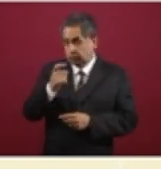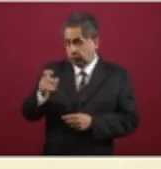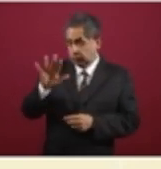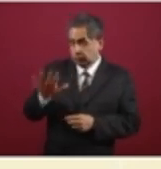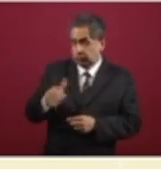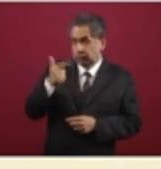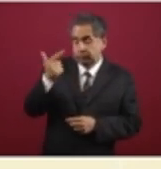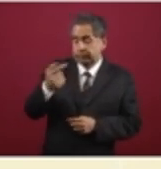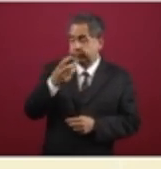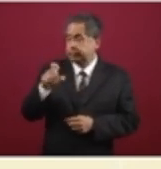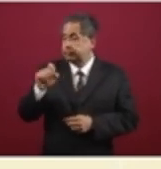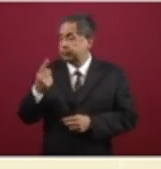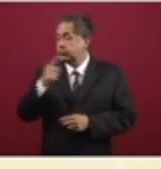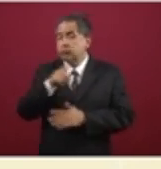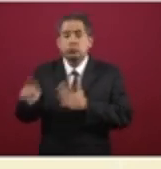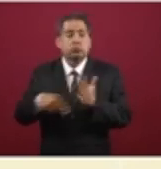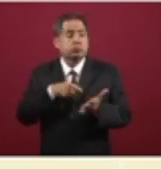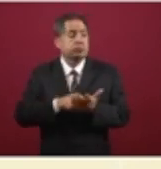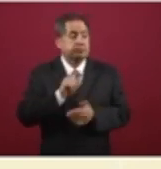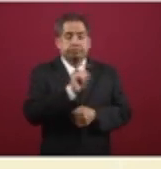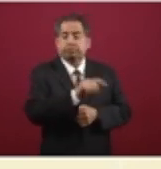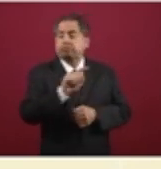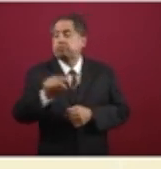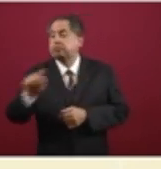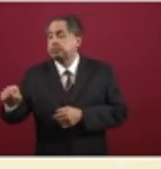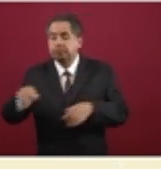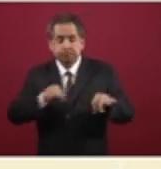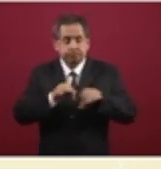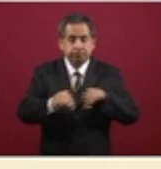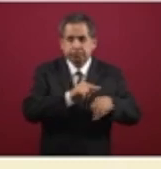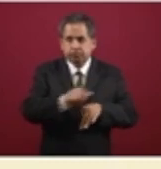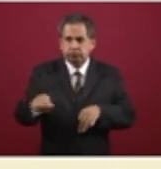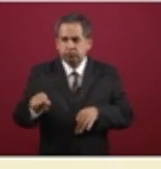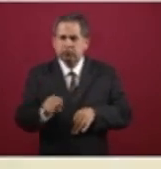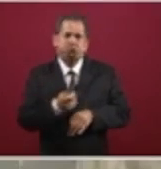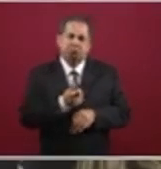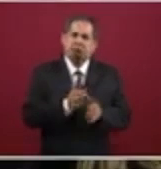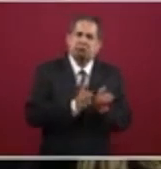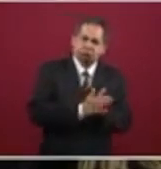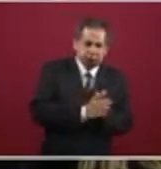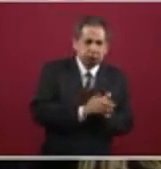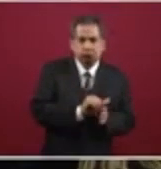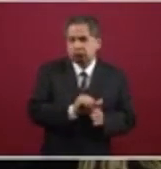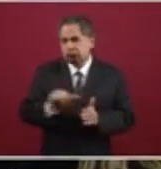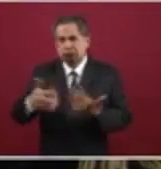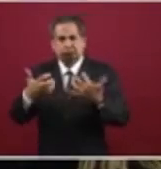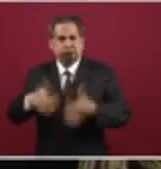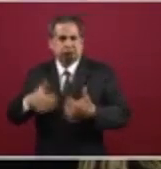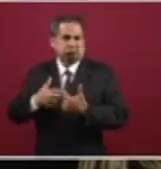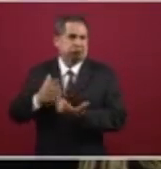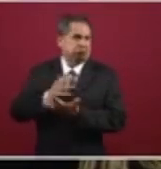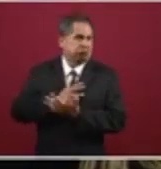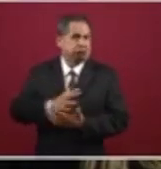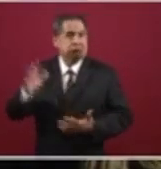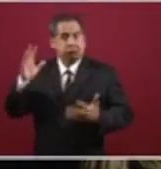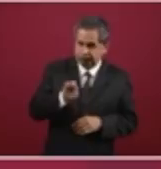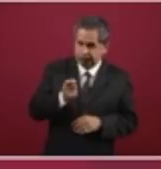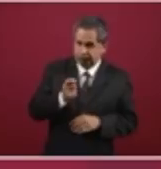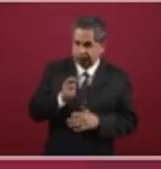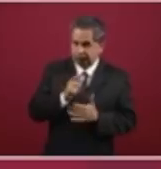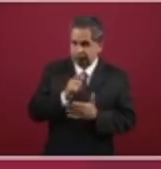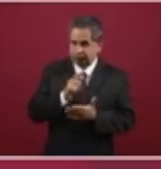157,000 centros de trabajo que van pues desde el pequeño comercio hasta empresas más